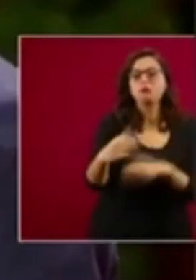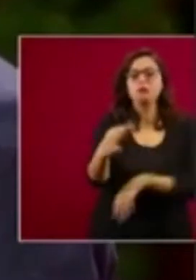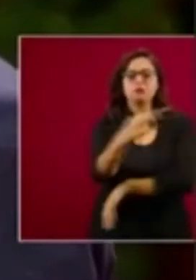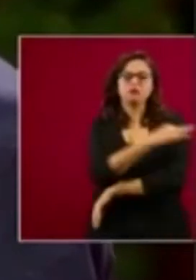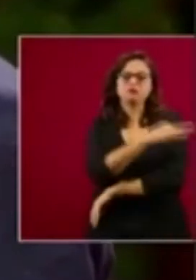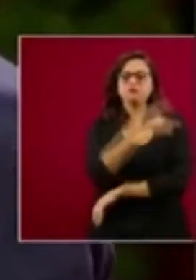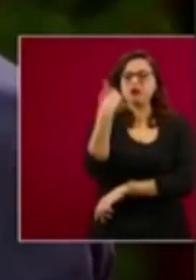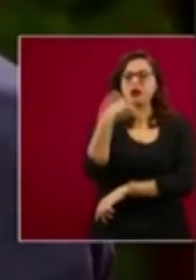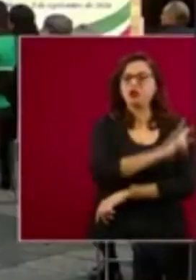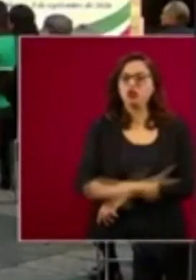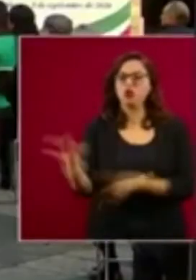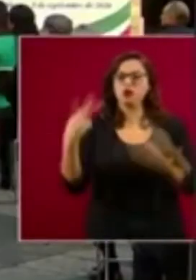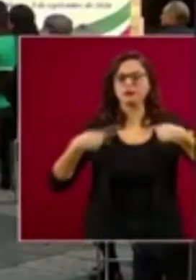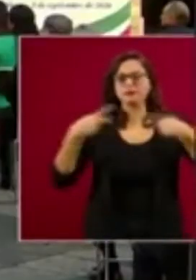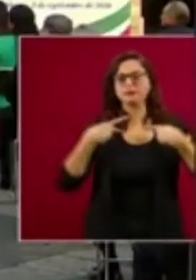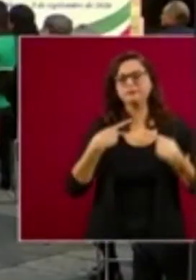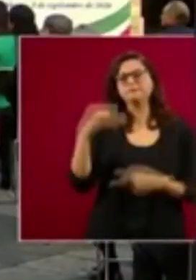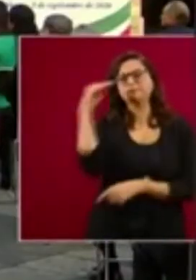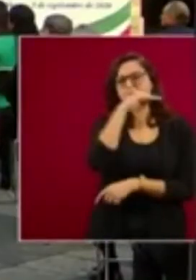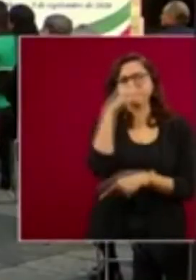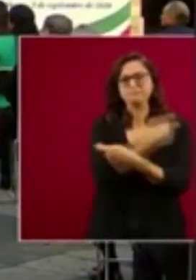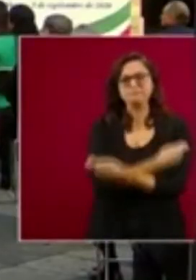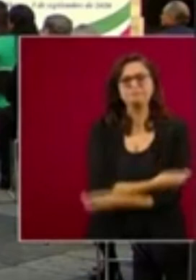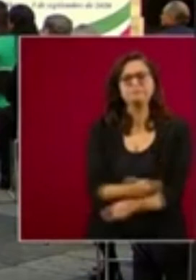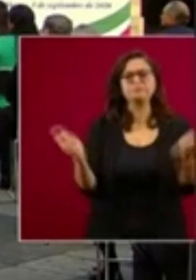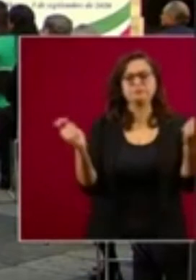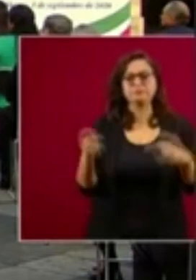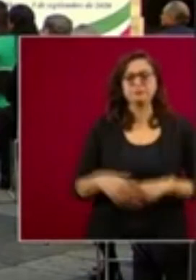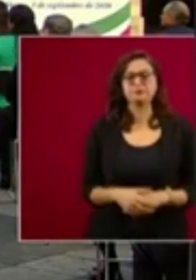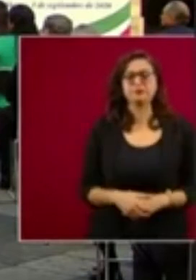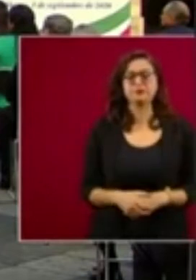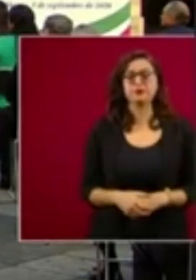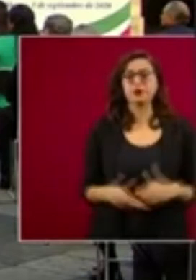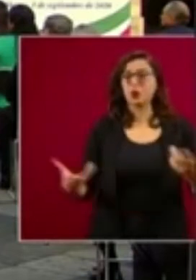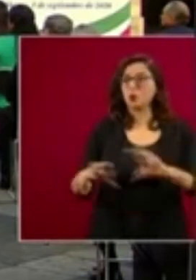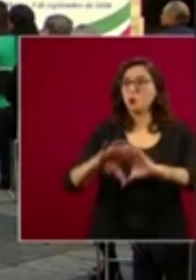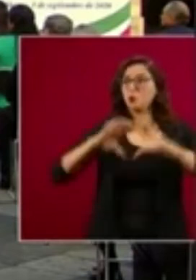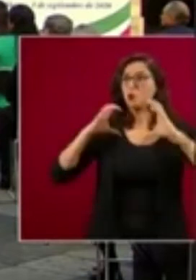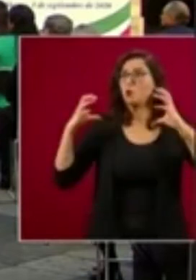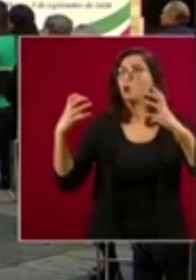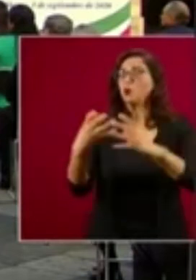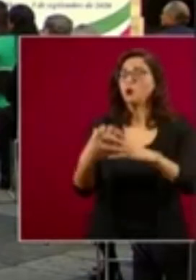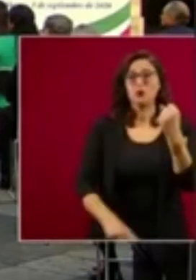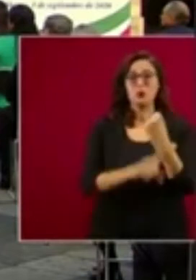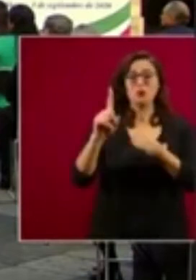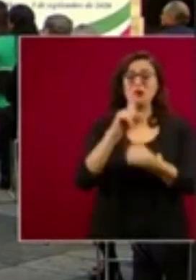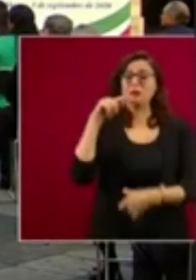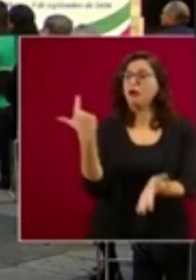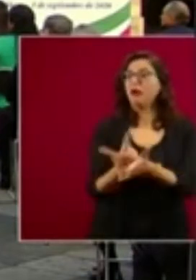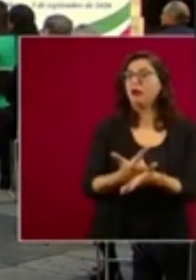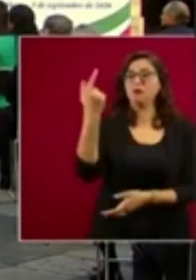actualmente. Entonces, la cercanía con los grupos sociales, la formación de pensamiento, la claridad en la toma